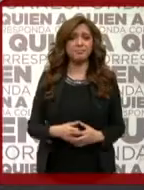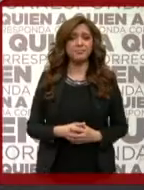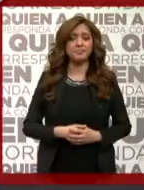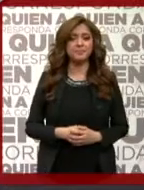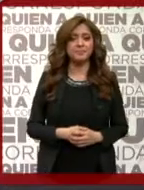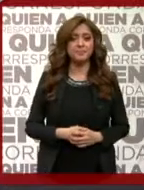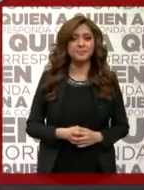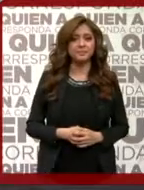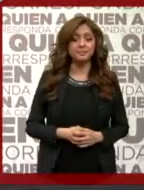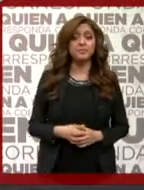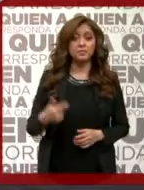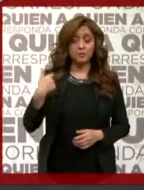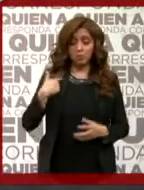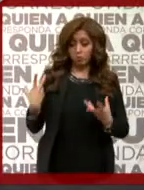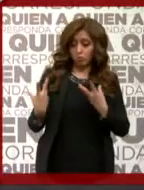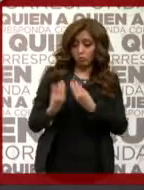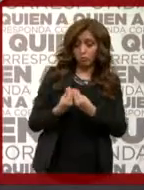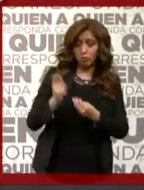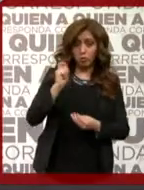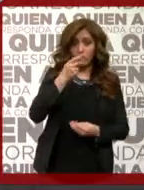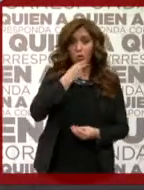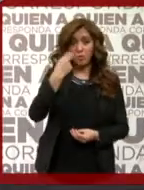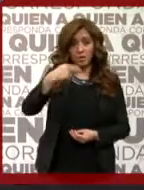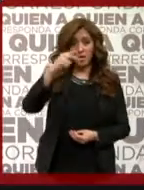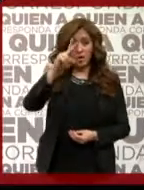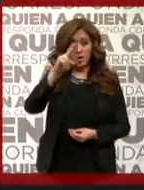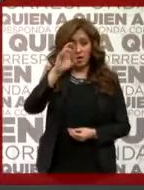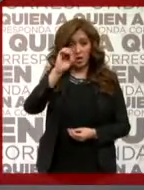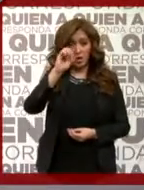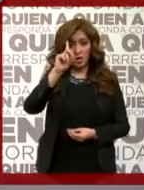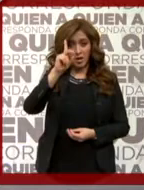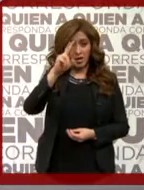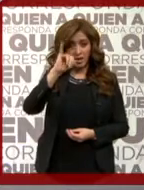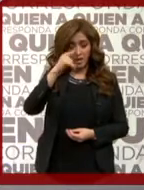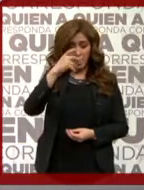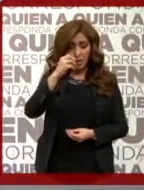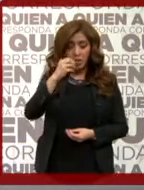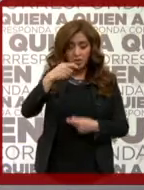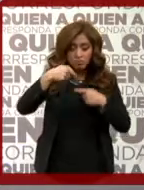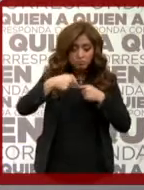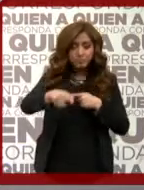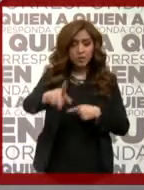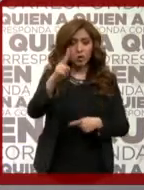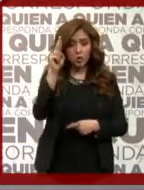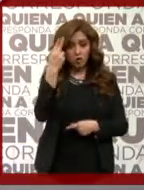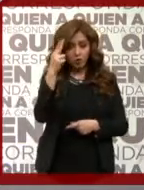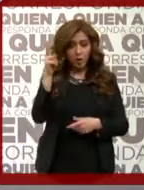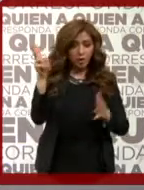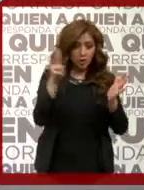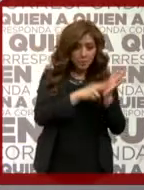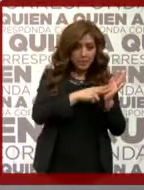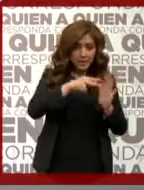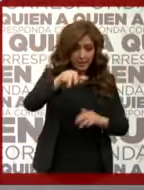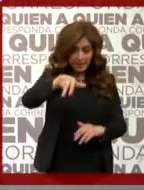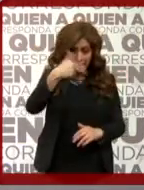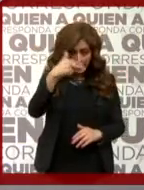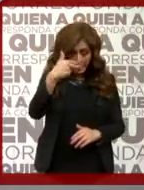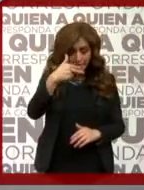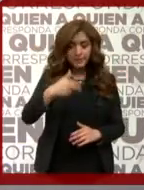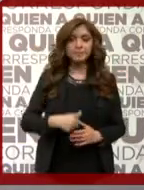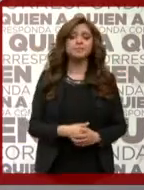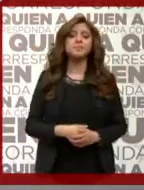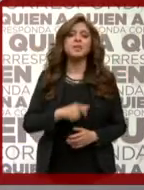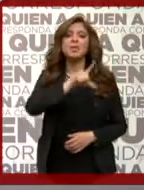Inicio una relación con Rodrigo Capuchino Hernández a mediados de noviembre del 2013 y la finiquito